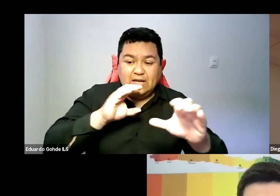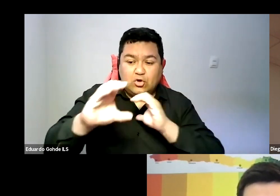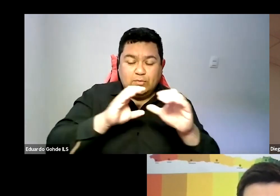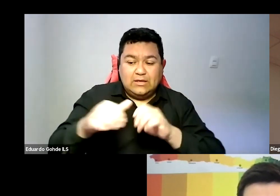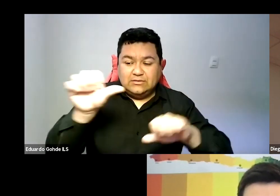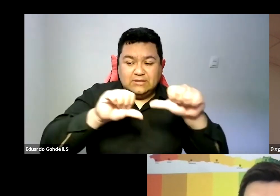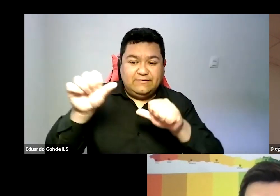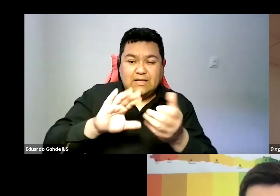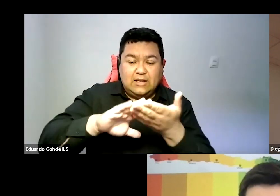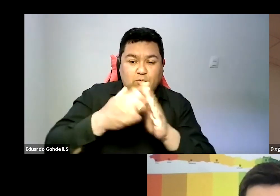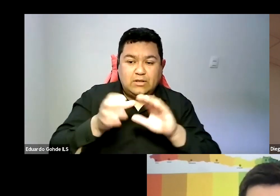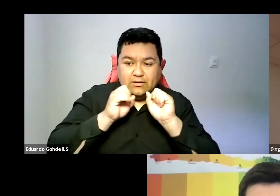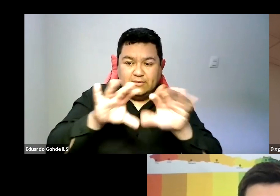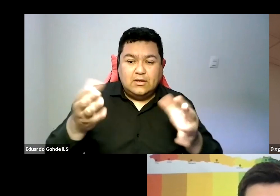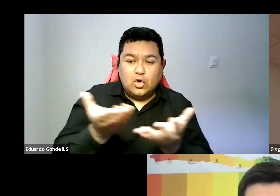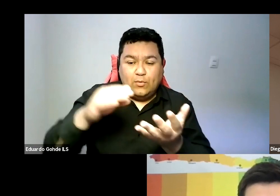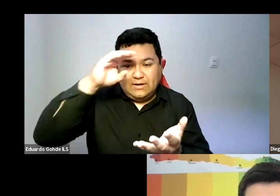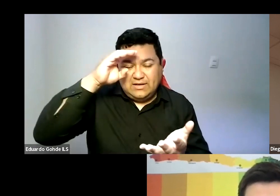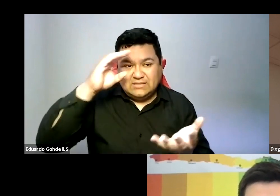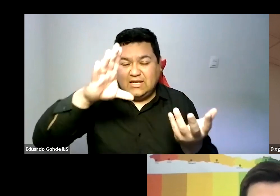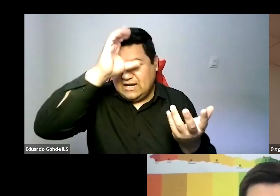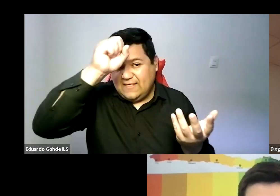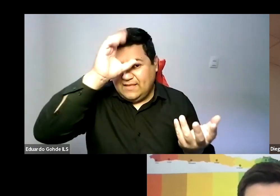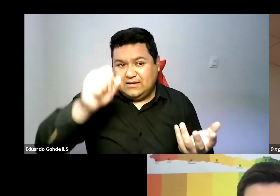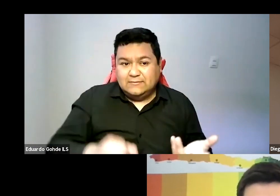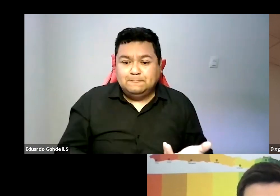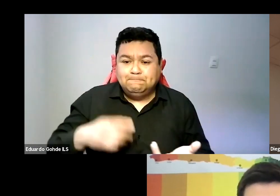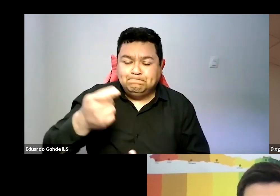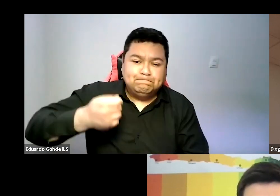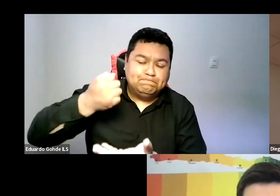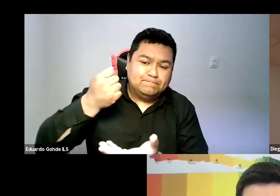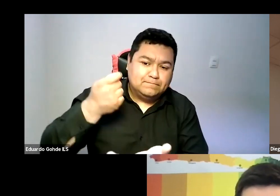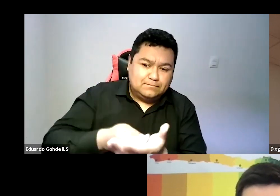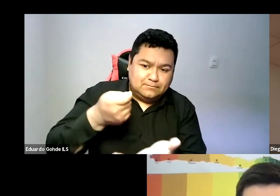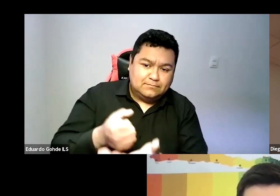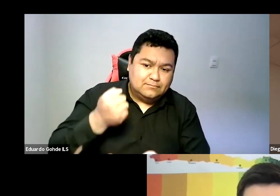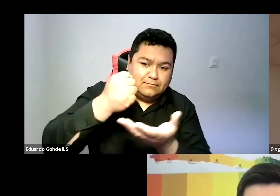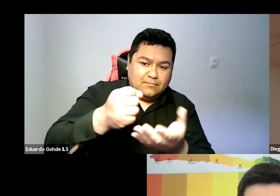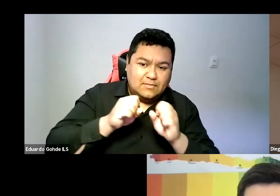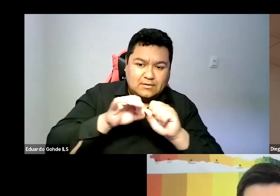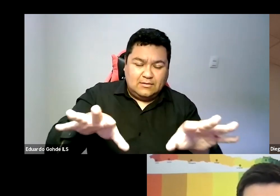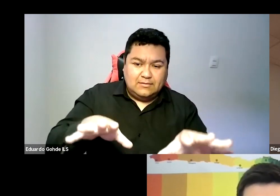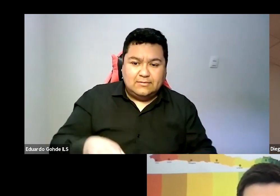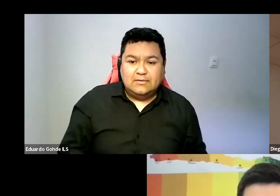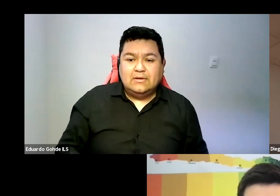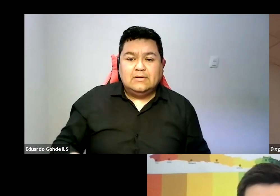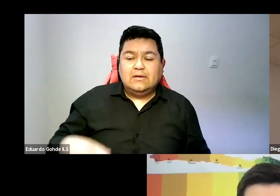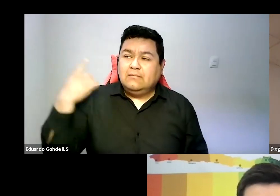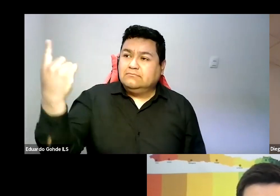la comunidad? ¿Cómo es la experiencia en Argentina? ¿Se financian experiencias que busquen divulgar la investigación a un público más